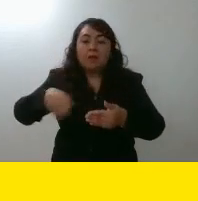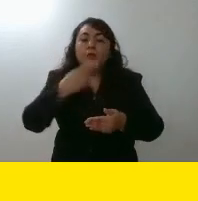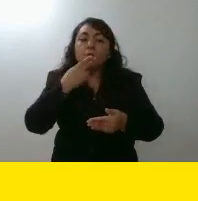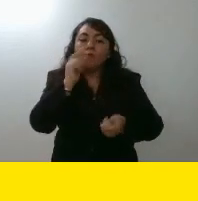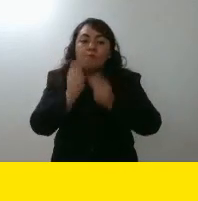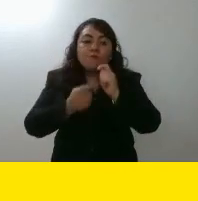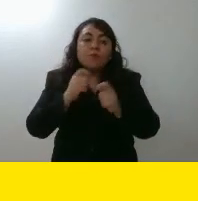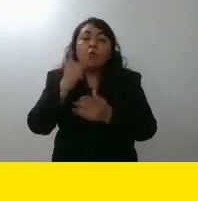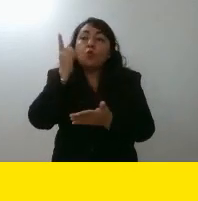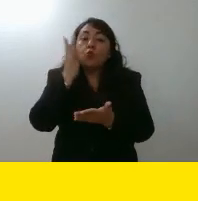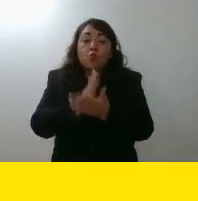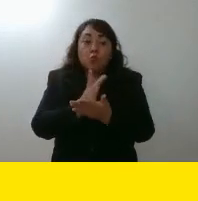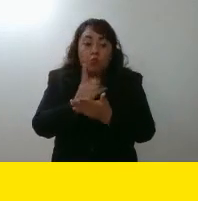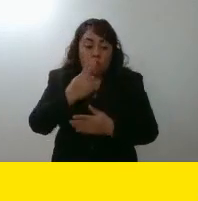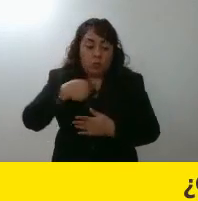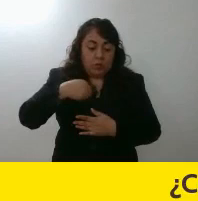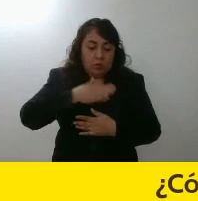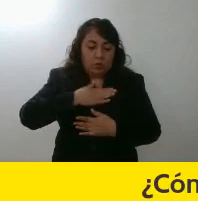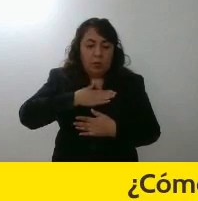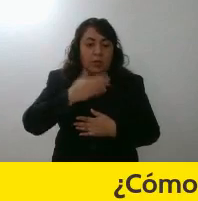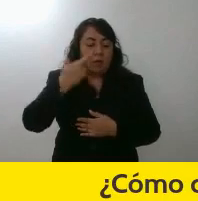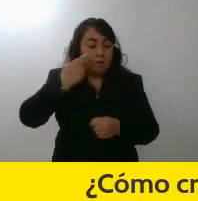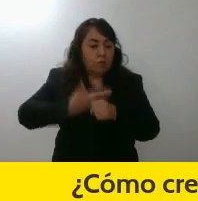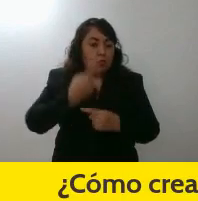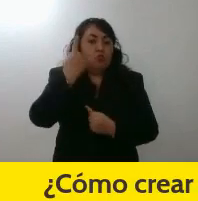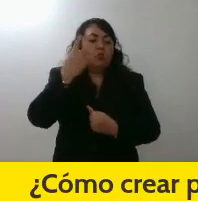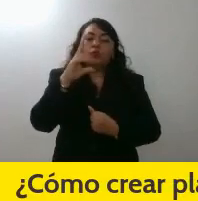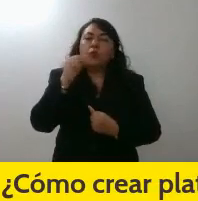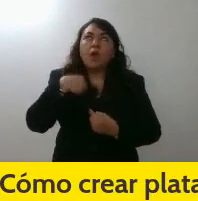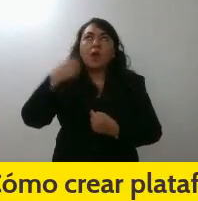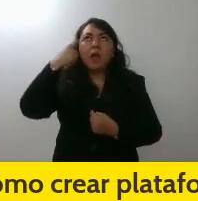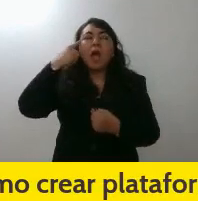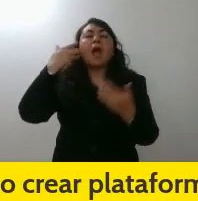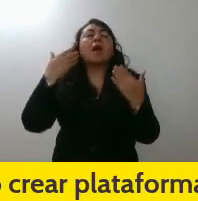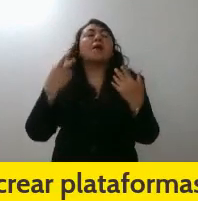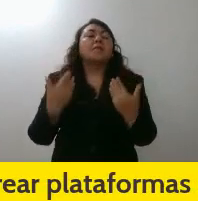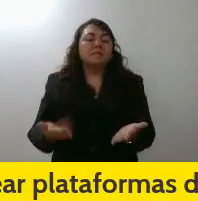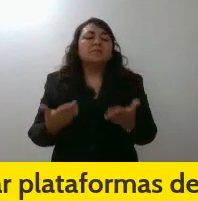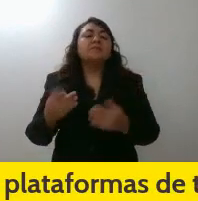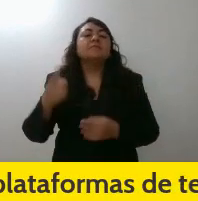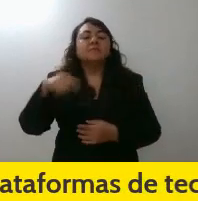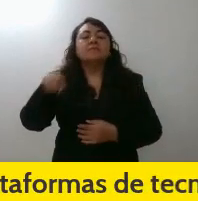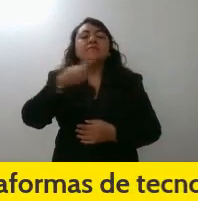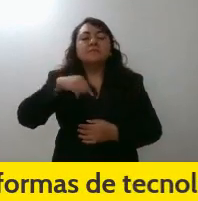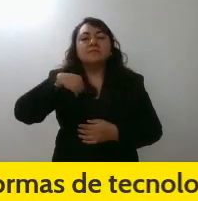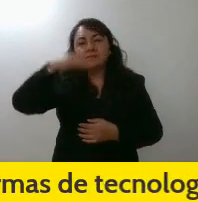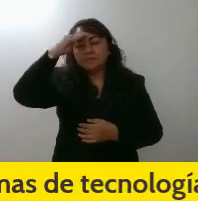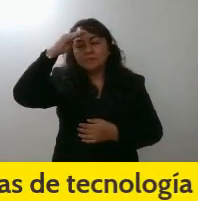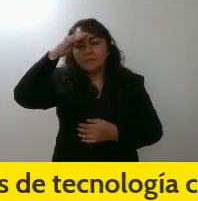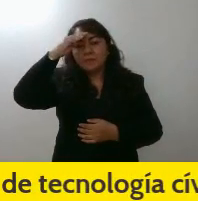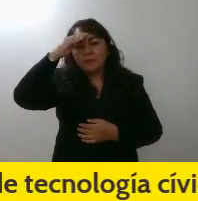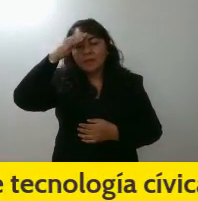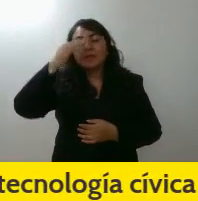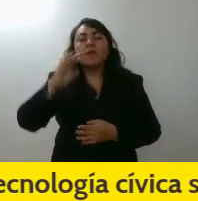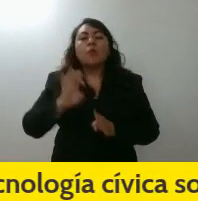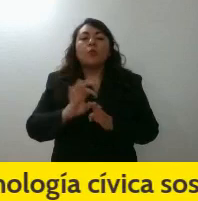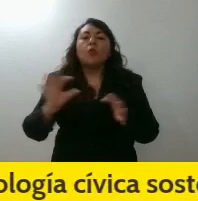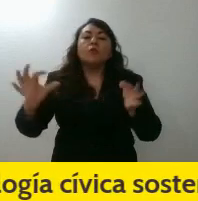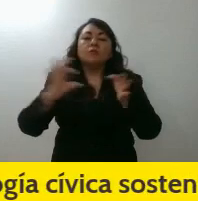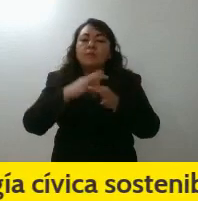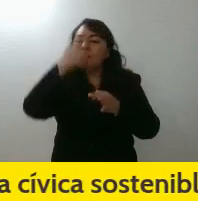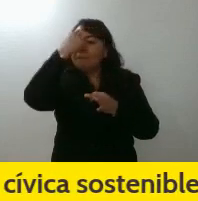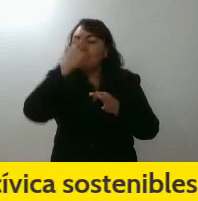no dependa solo de nuestro lado. Y ahí fue que pensamos lo que nosotros definimos como el perfil de